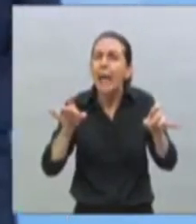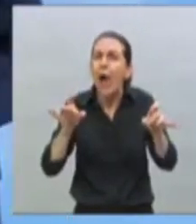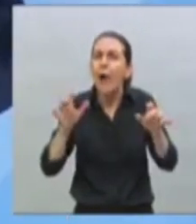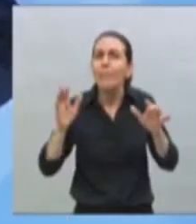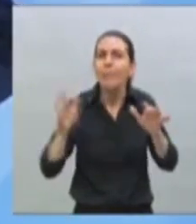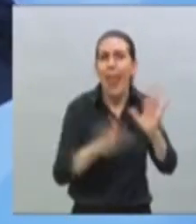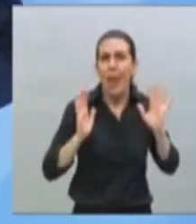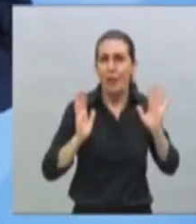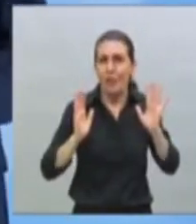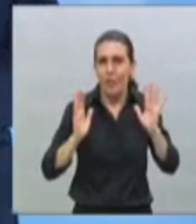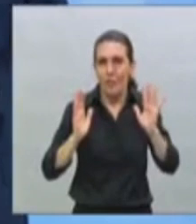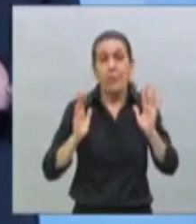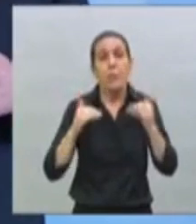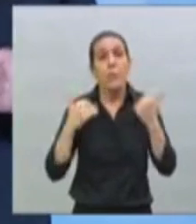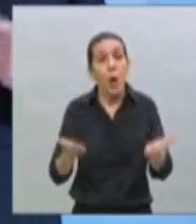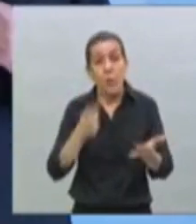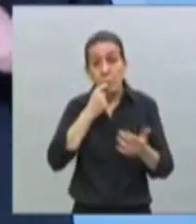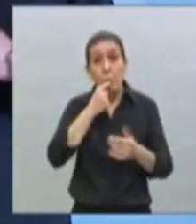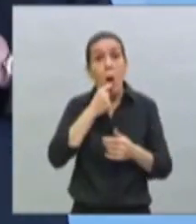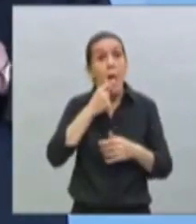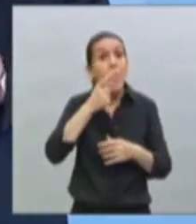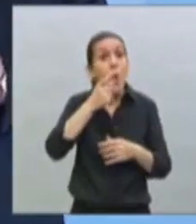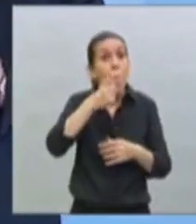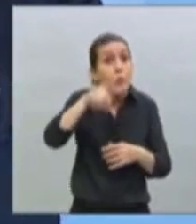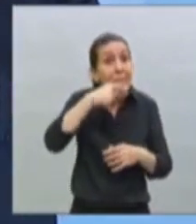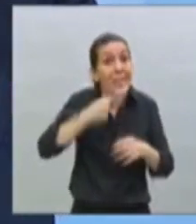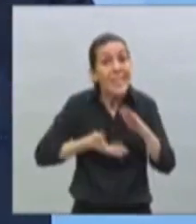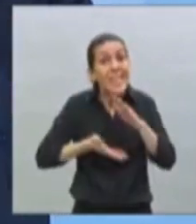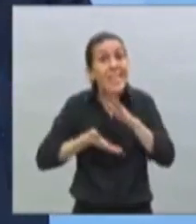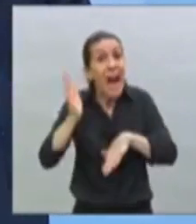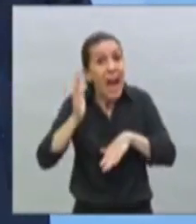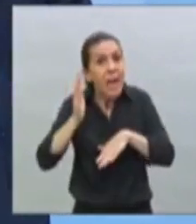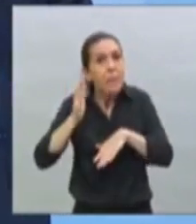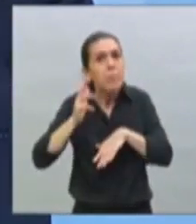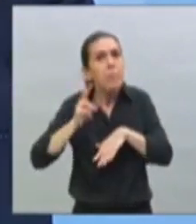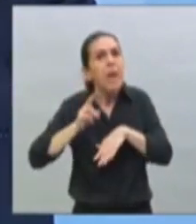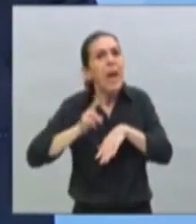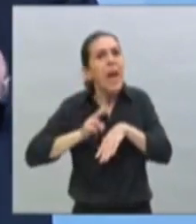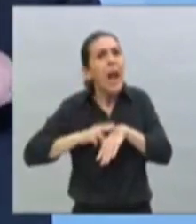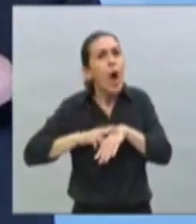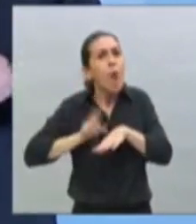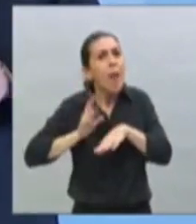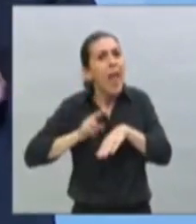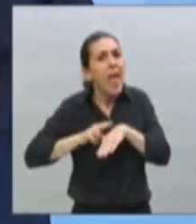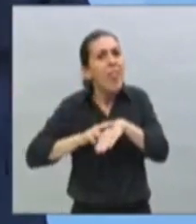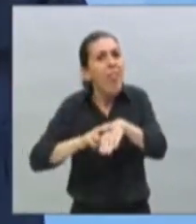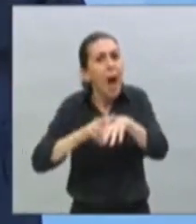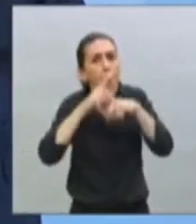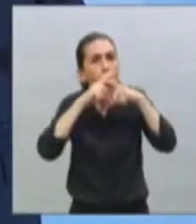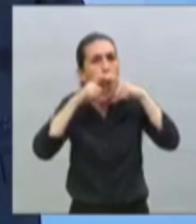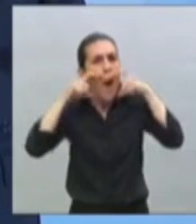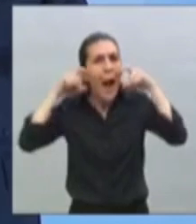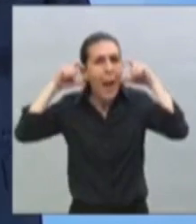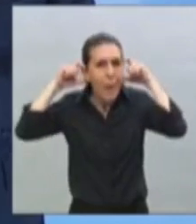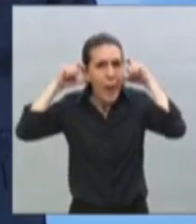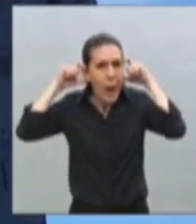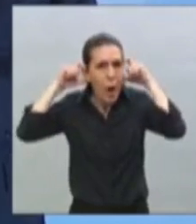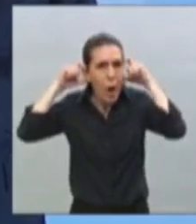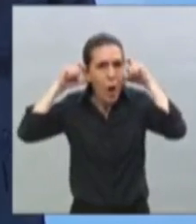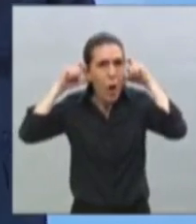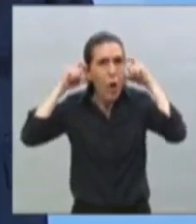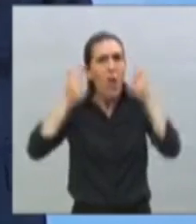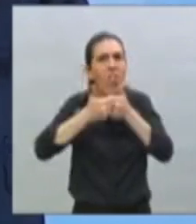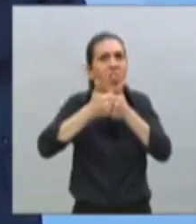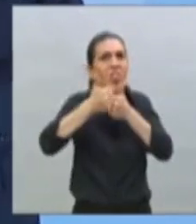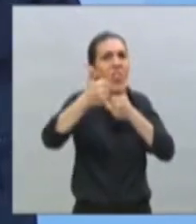tanto, si salimos, nosotros recomendamos salir con barbijos, recomendamos mantener una distancia de